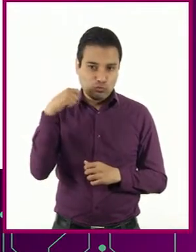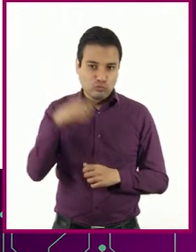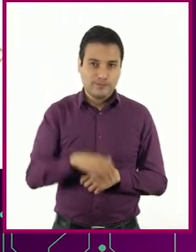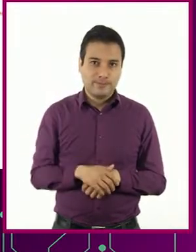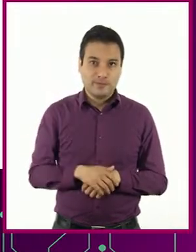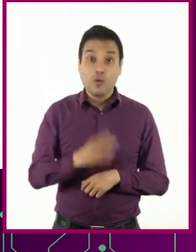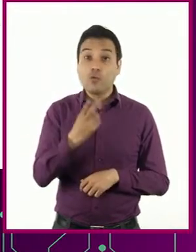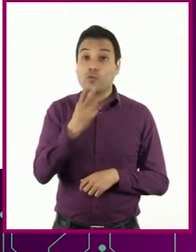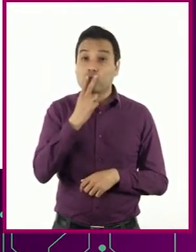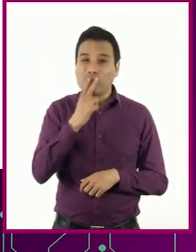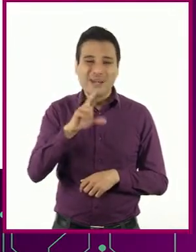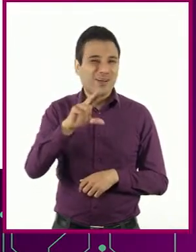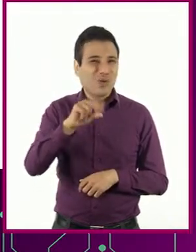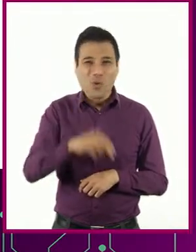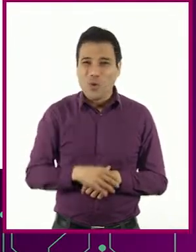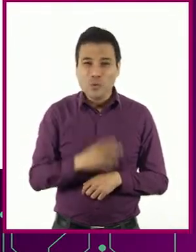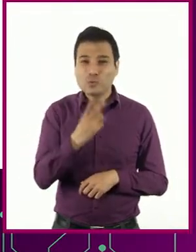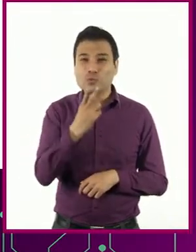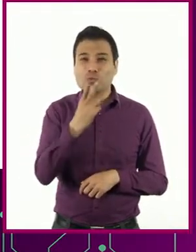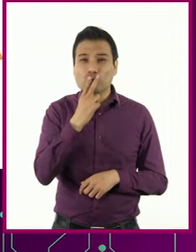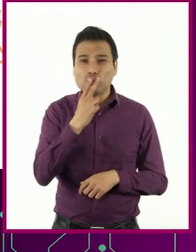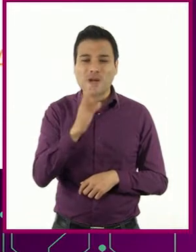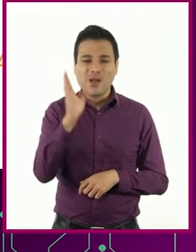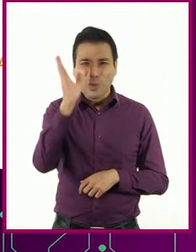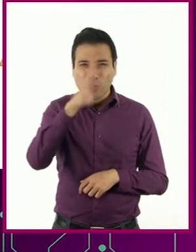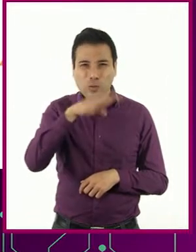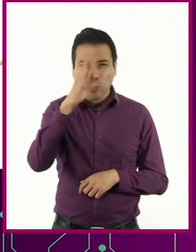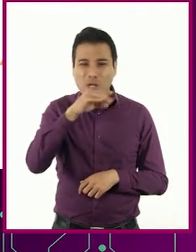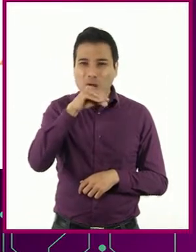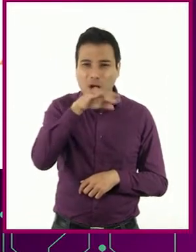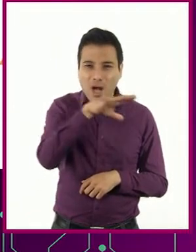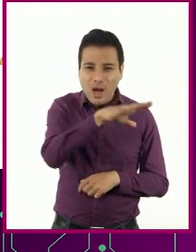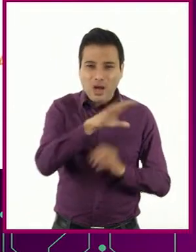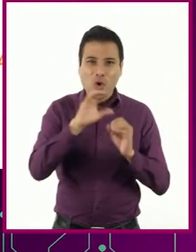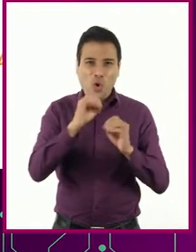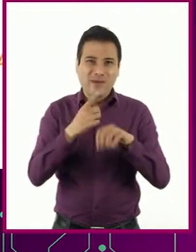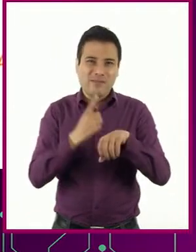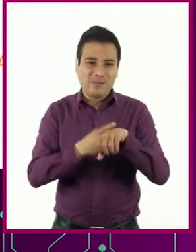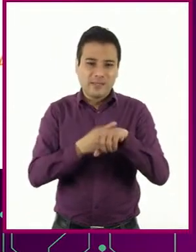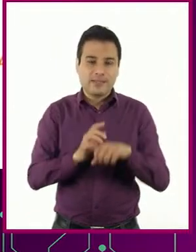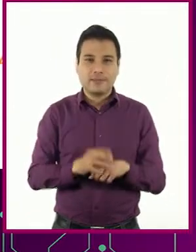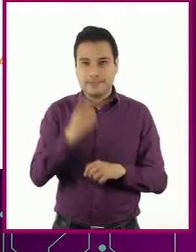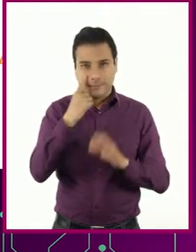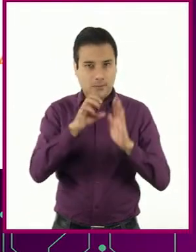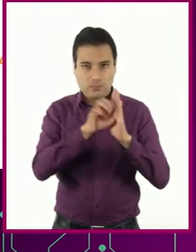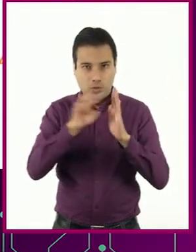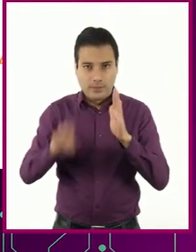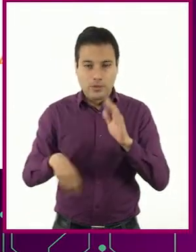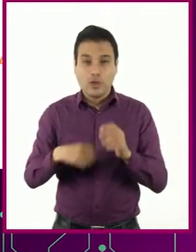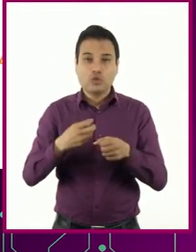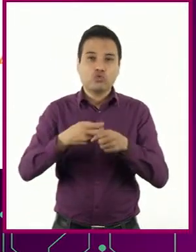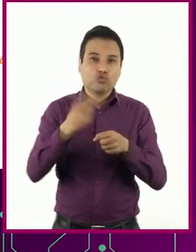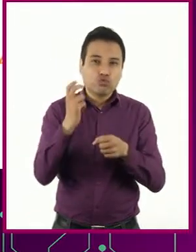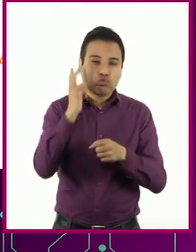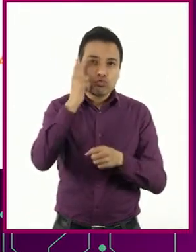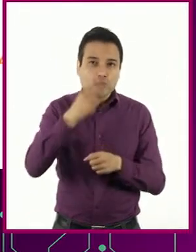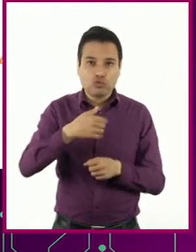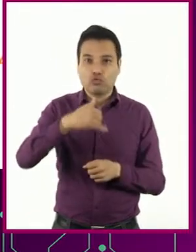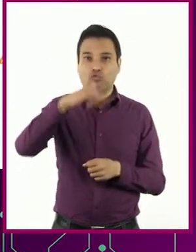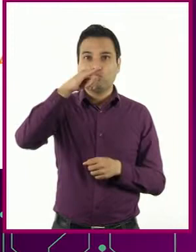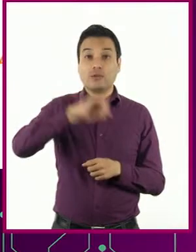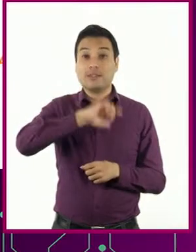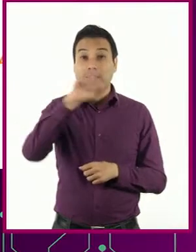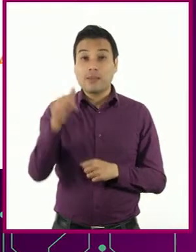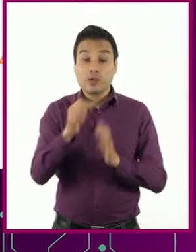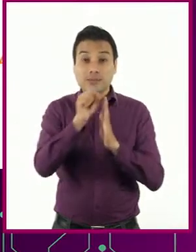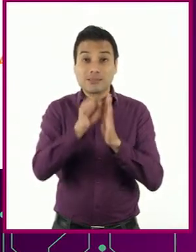no fumar. El tabaco causa daños desde el mal aliento hasta complicadas enfermedades. Por ejemplo, el alcohol es un depresor del sistema nervioso y